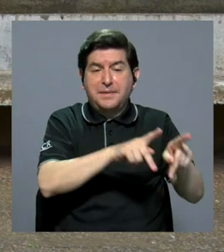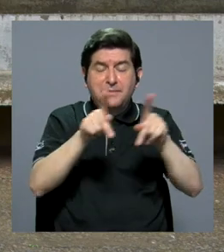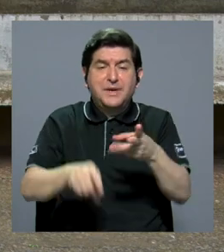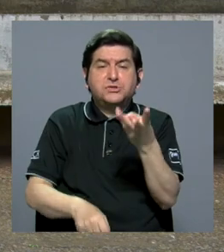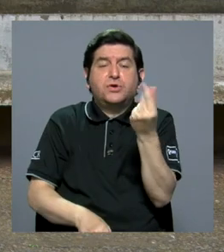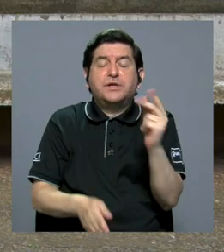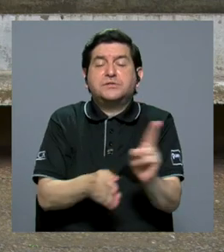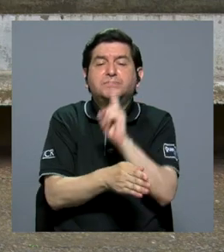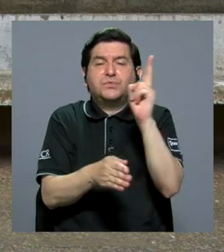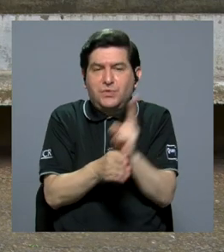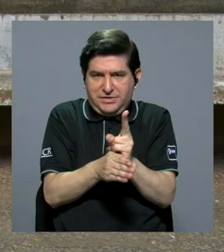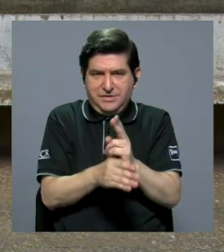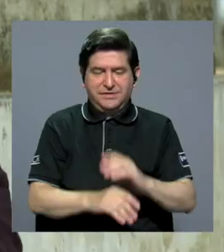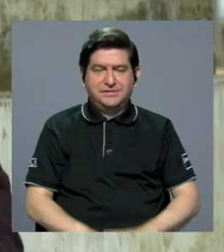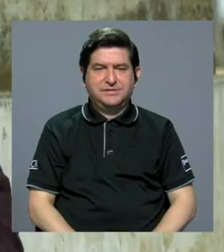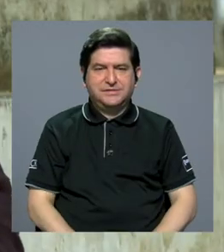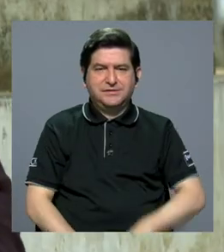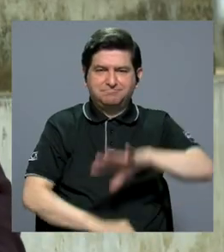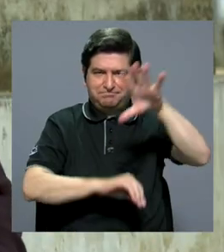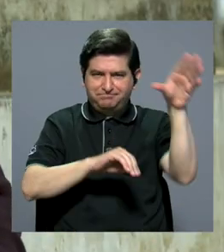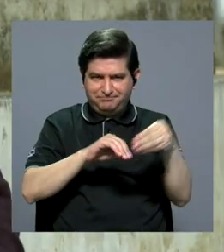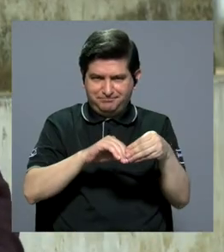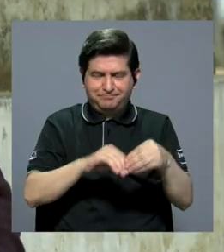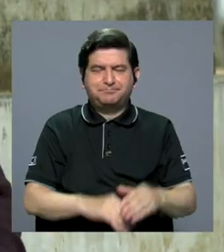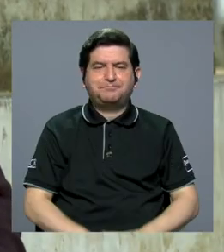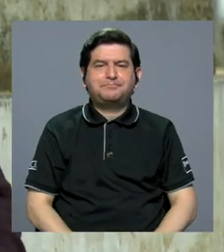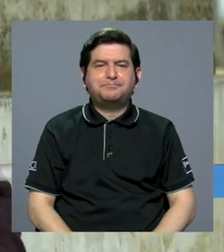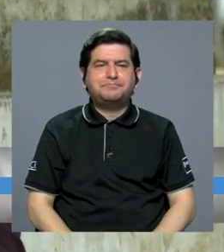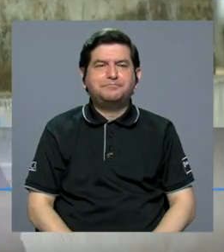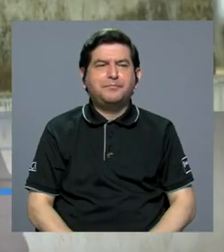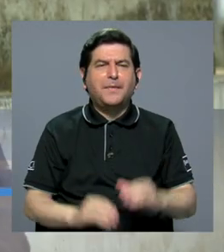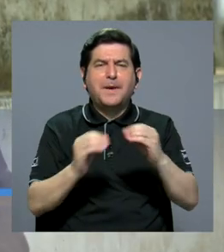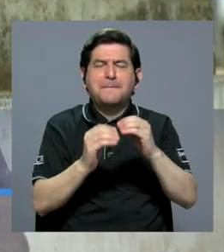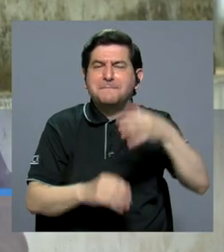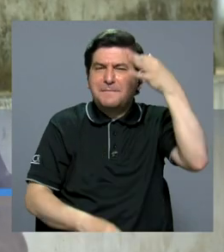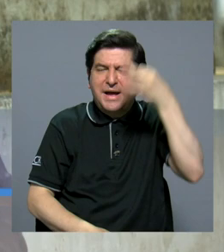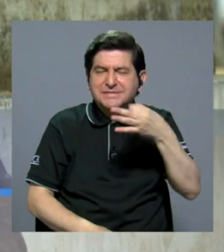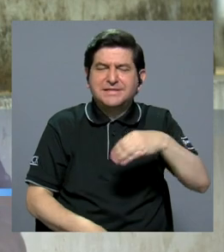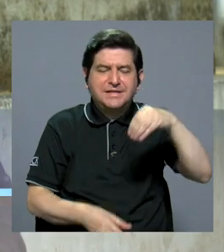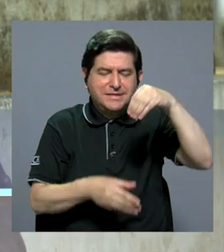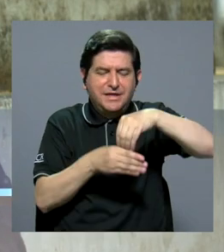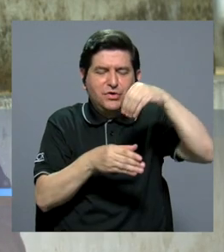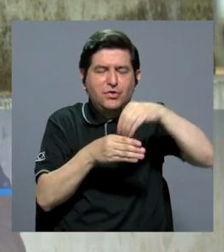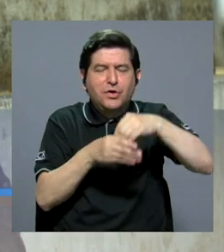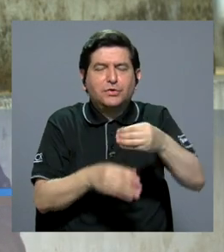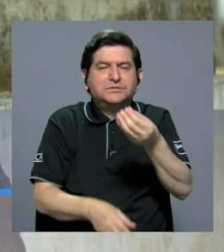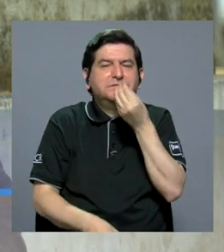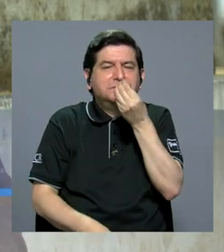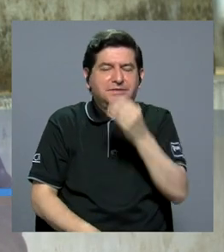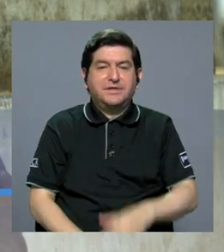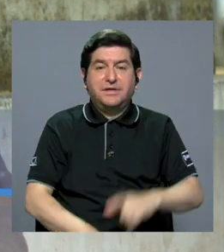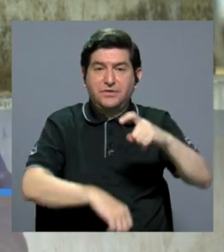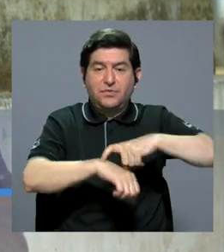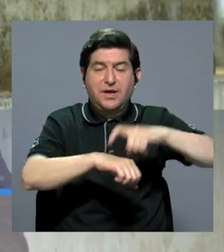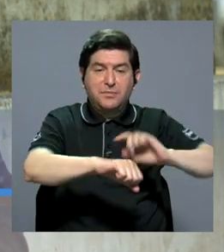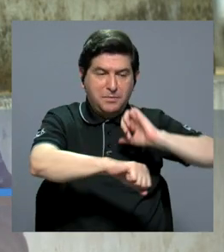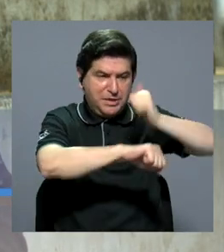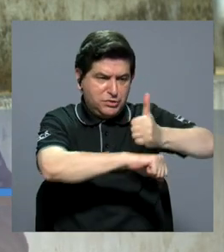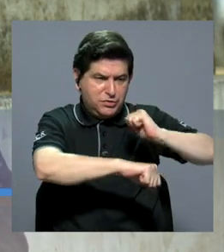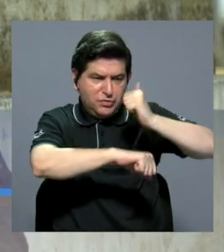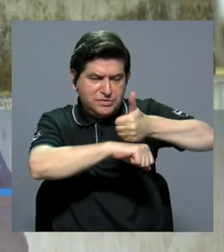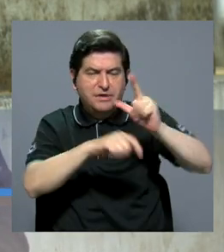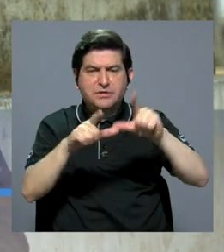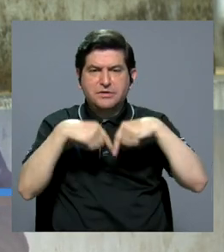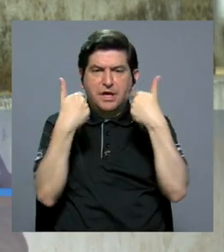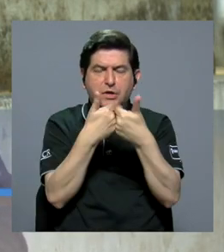gente que lo consume. Aparte de eso, hay un mayor criterio nutricional a la hora de